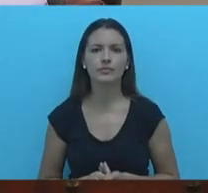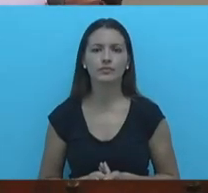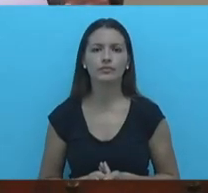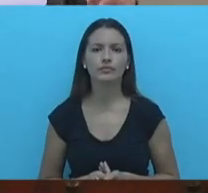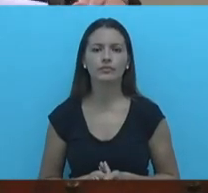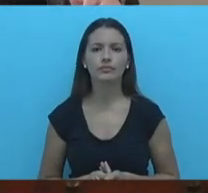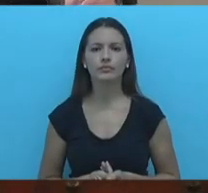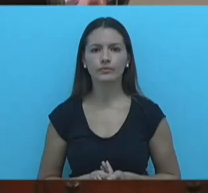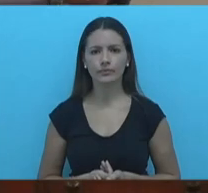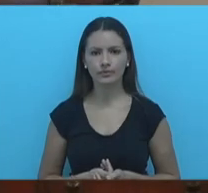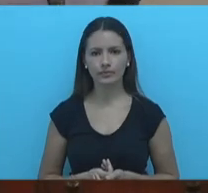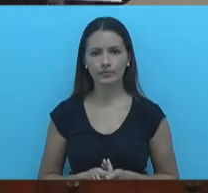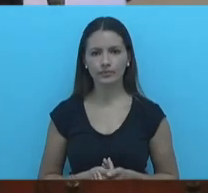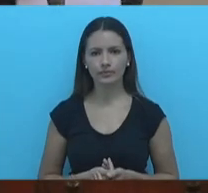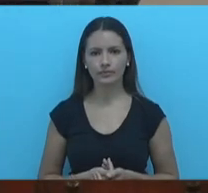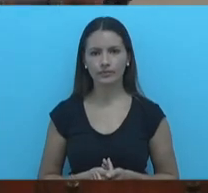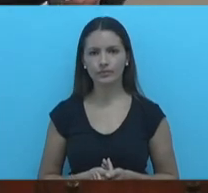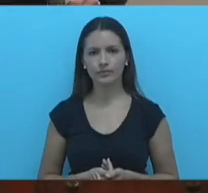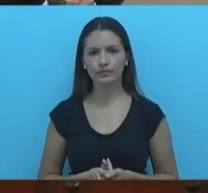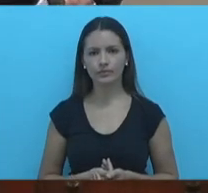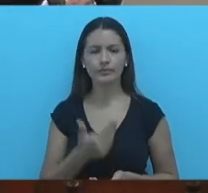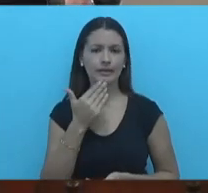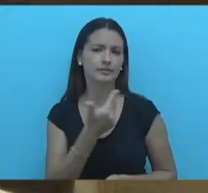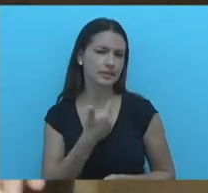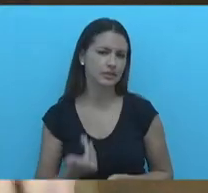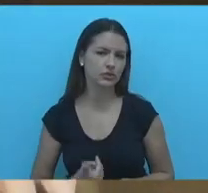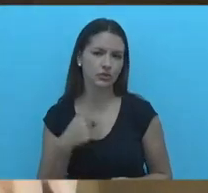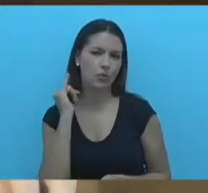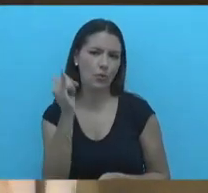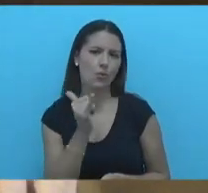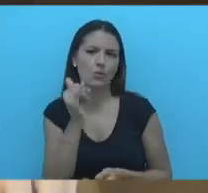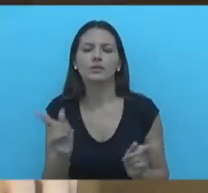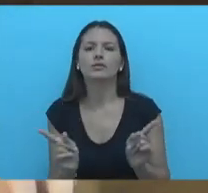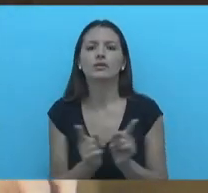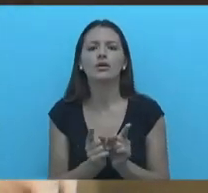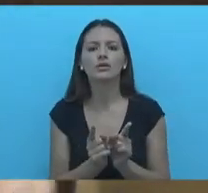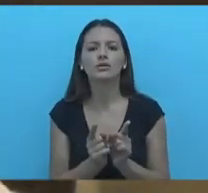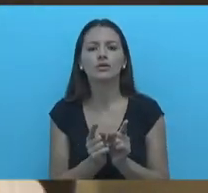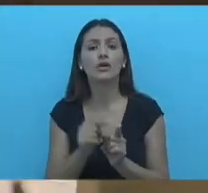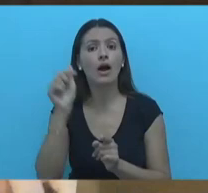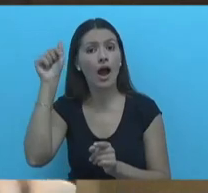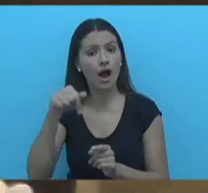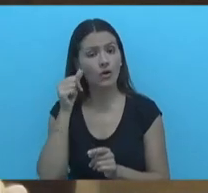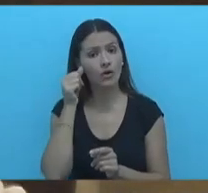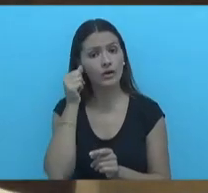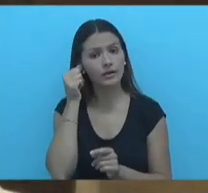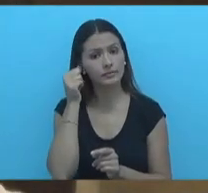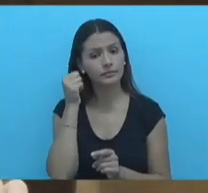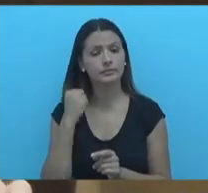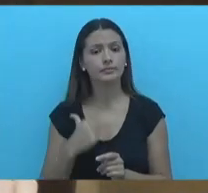Diputado Blanco, tiene uso de la palabra. Gracias, señor presidente. Brevemente, estaba en este momento en Asunción